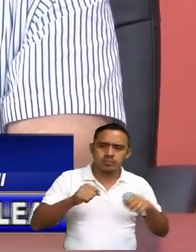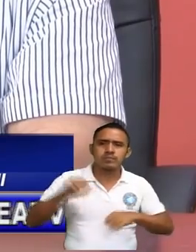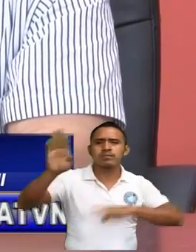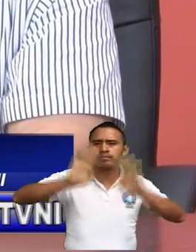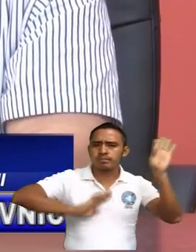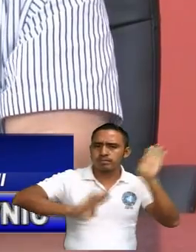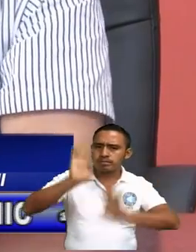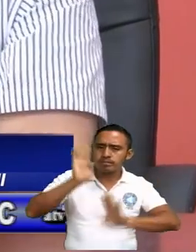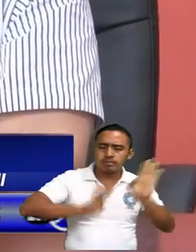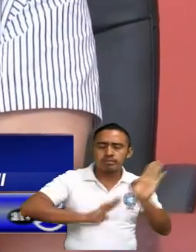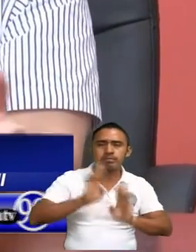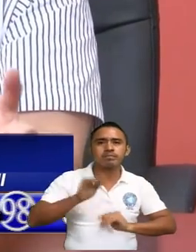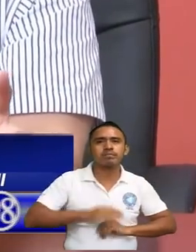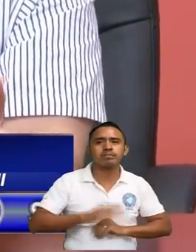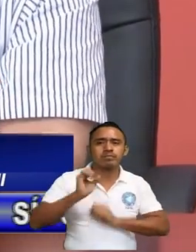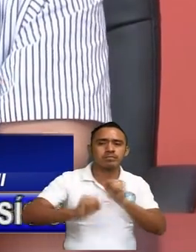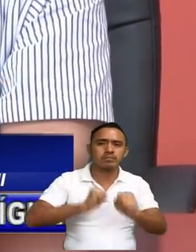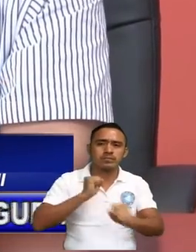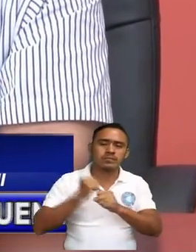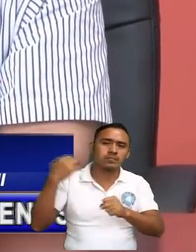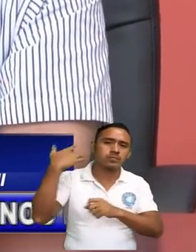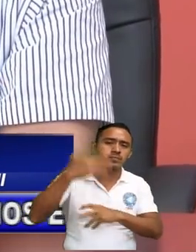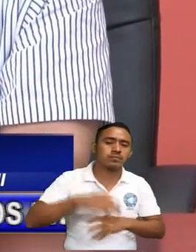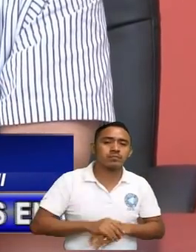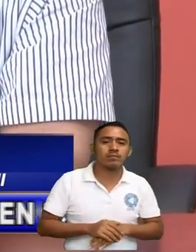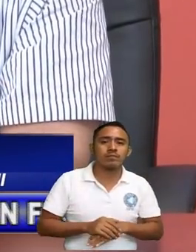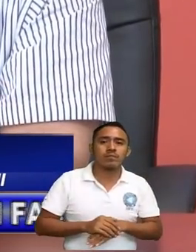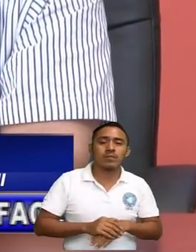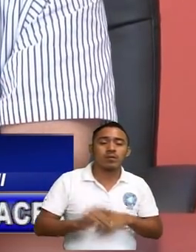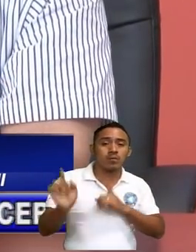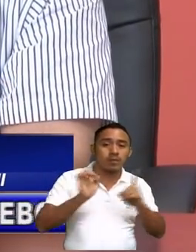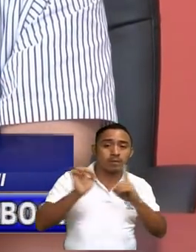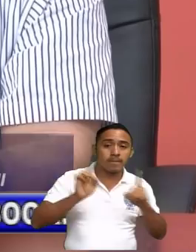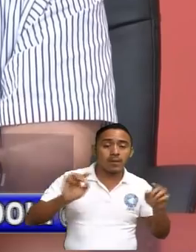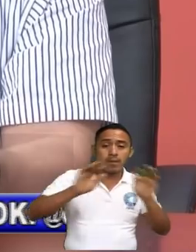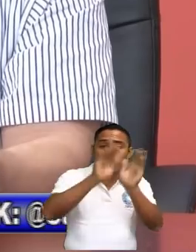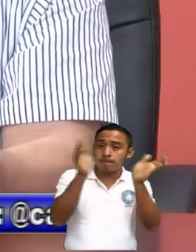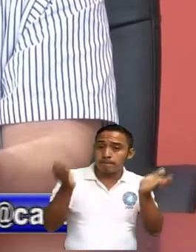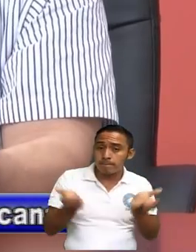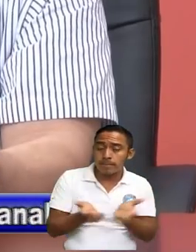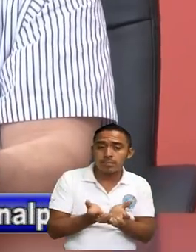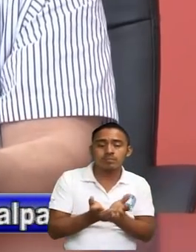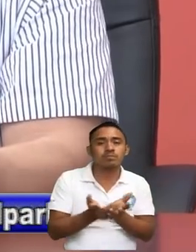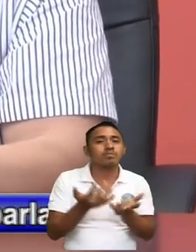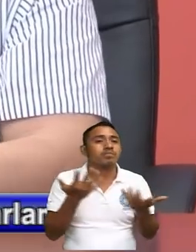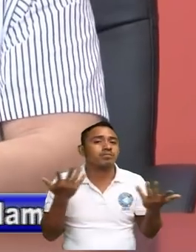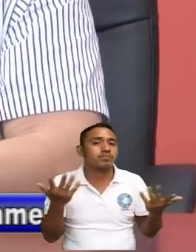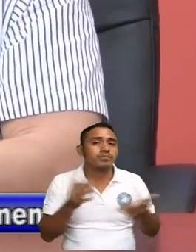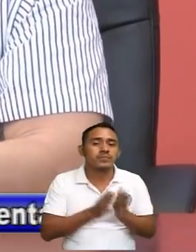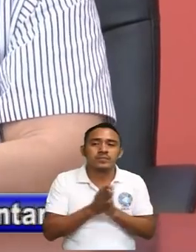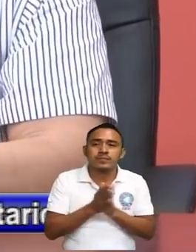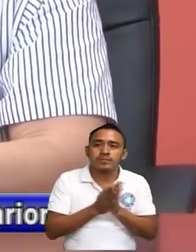participar próximo año en las Olimpiadas Mundiales. Así que estamos ansiosos de